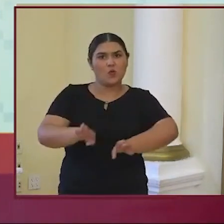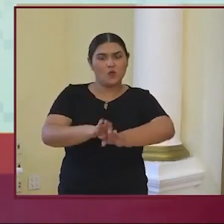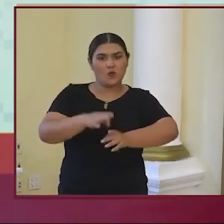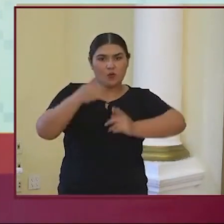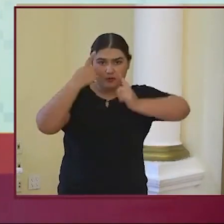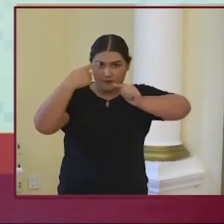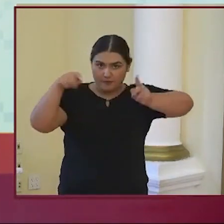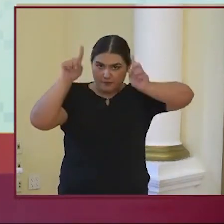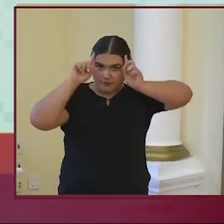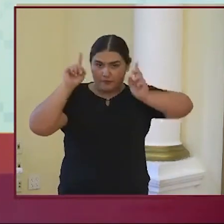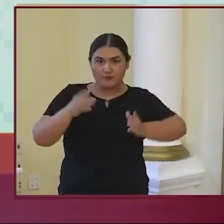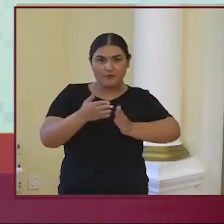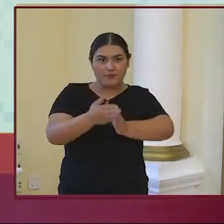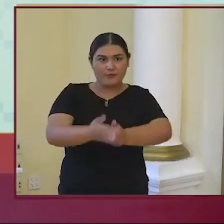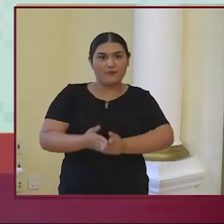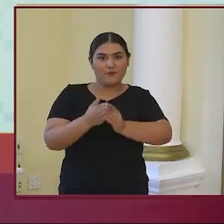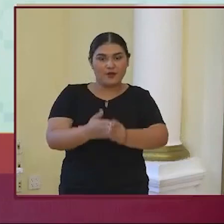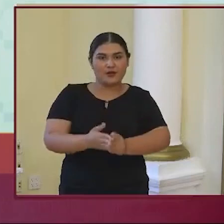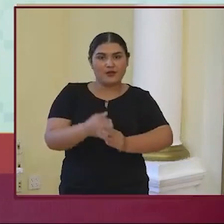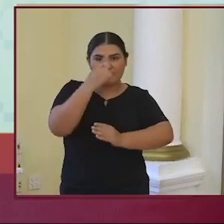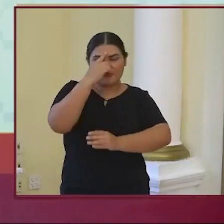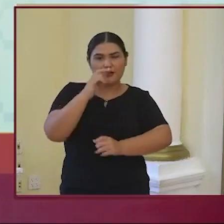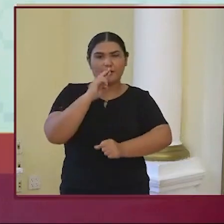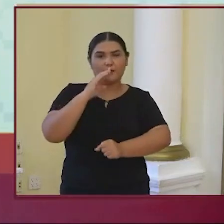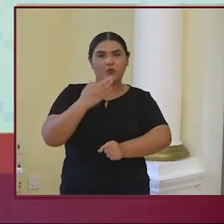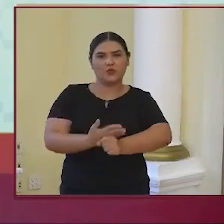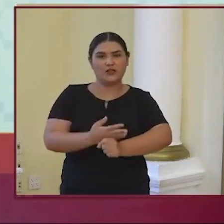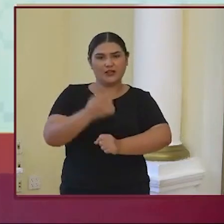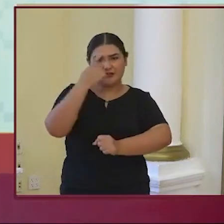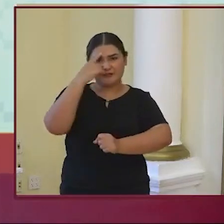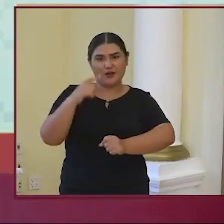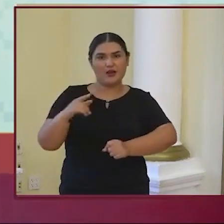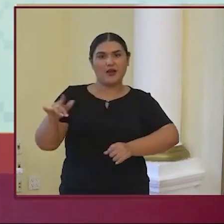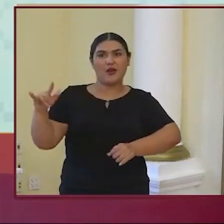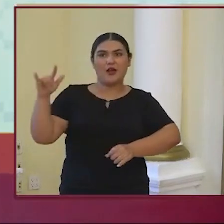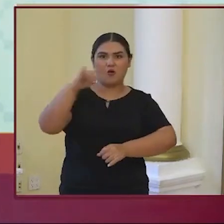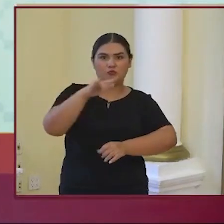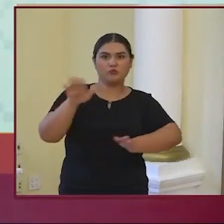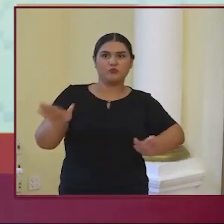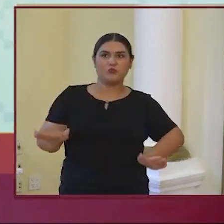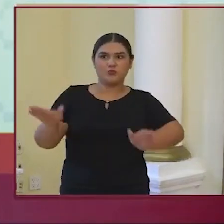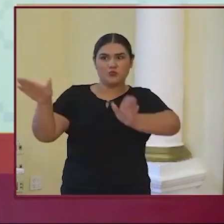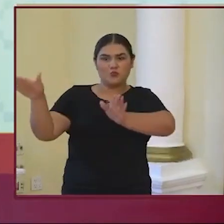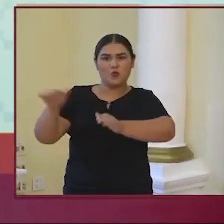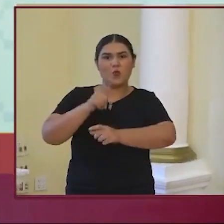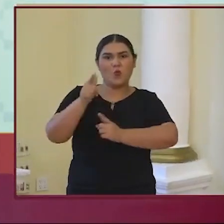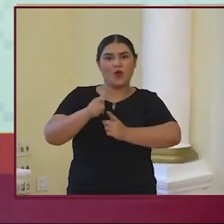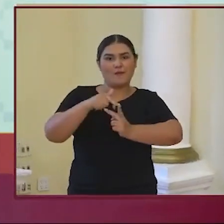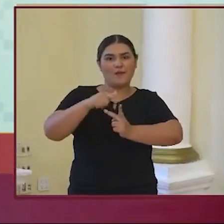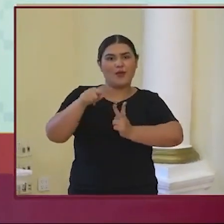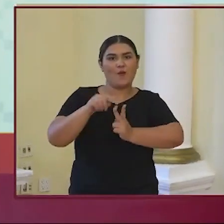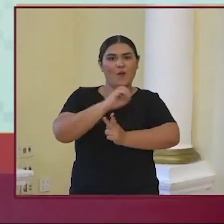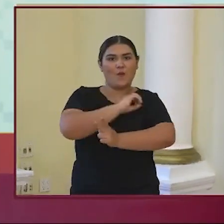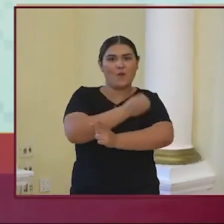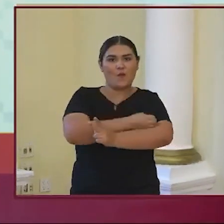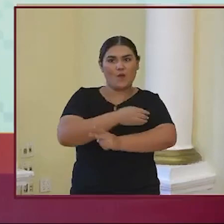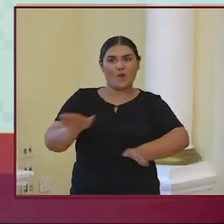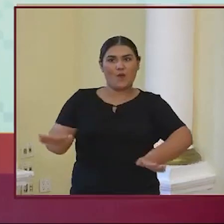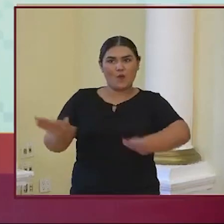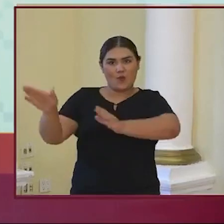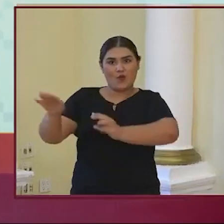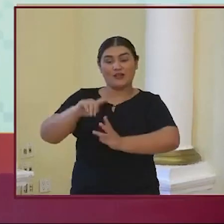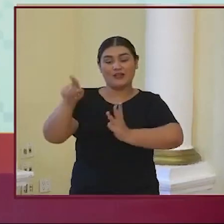la responsabilidad del aeropuerto de Guaymas, el aeropuerto de Obregón y el puerto de